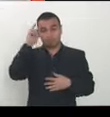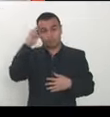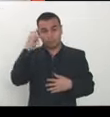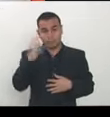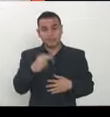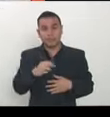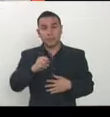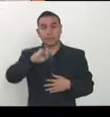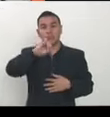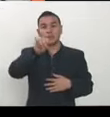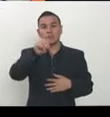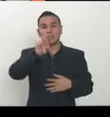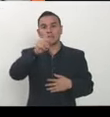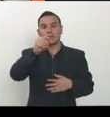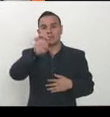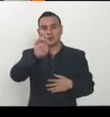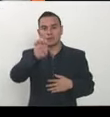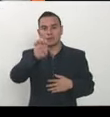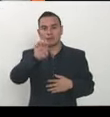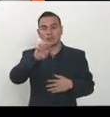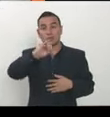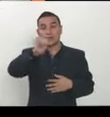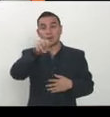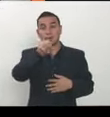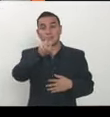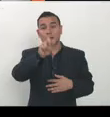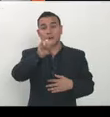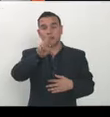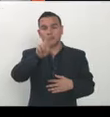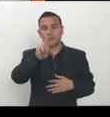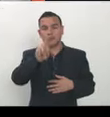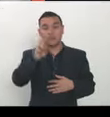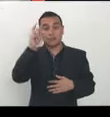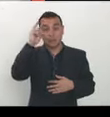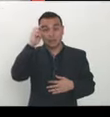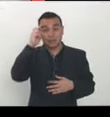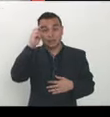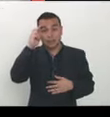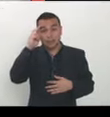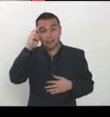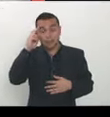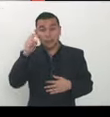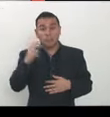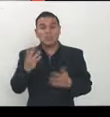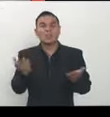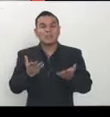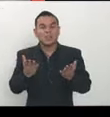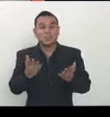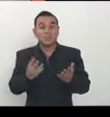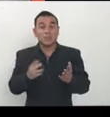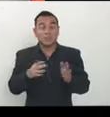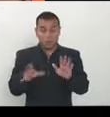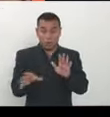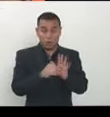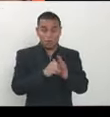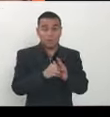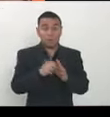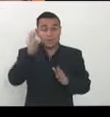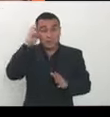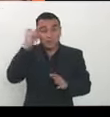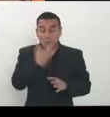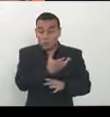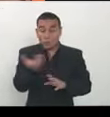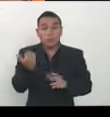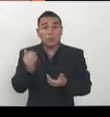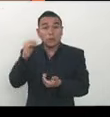Jorge, así. Jorge Javier, este virus lo mata la solidaridad. Estamos pidiendo a la gente que